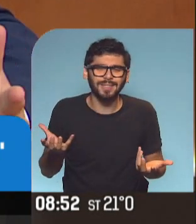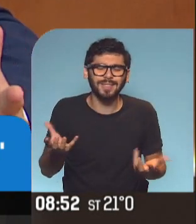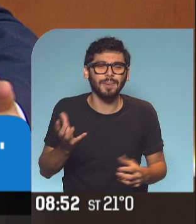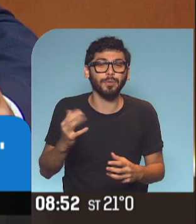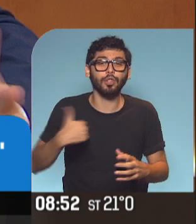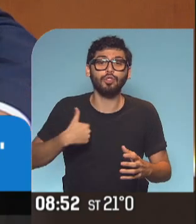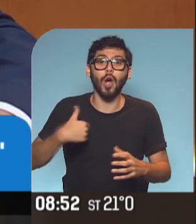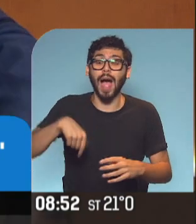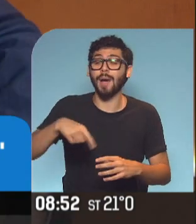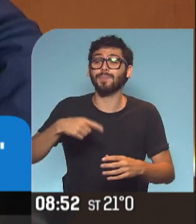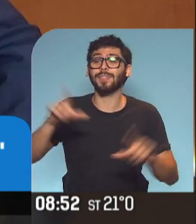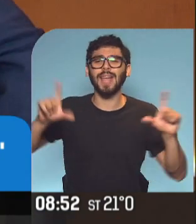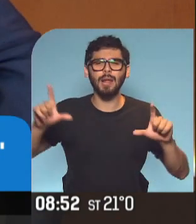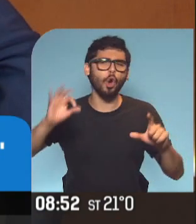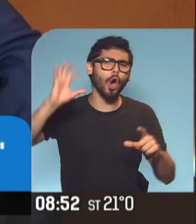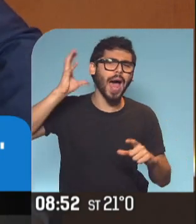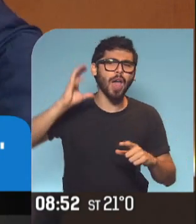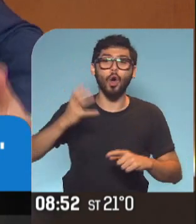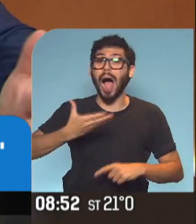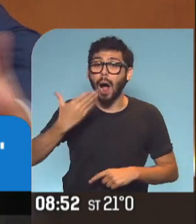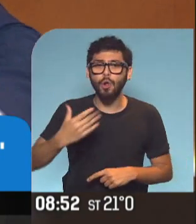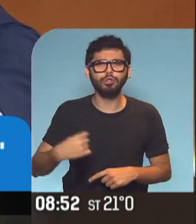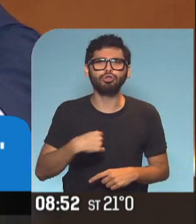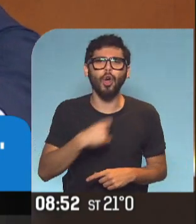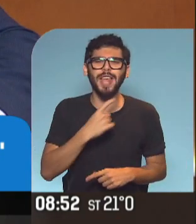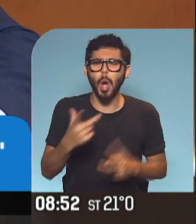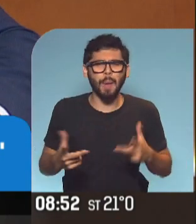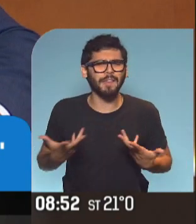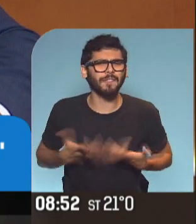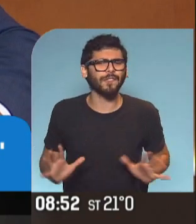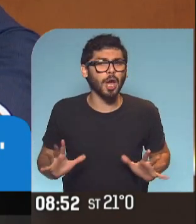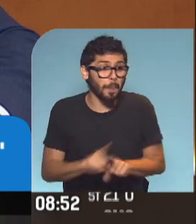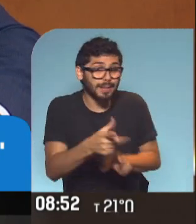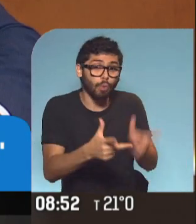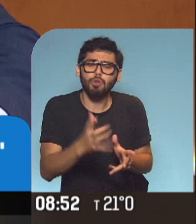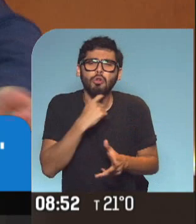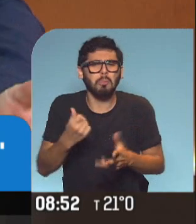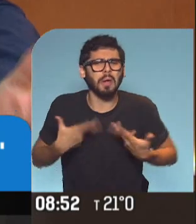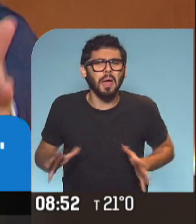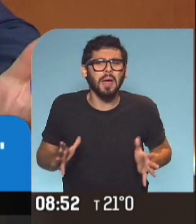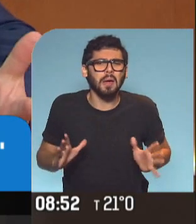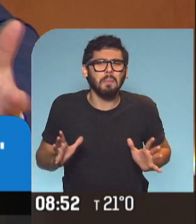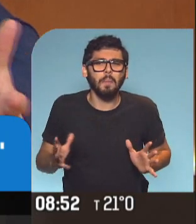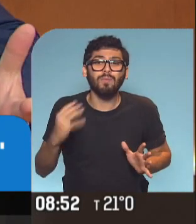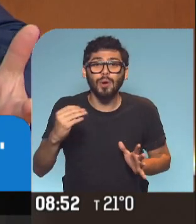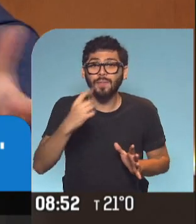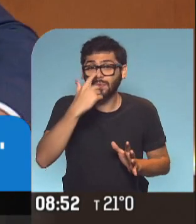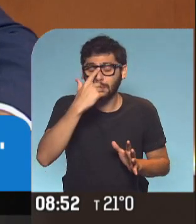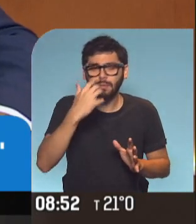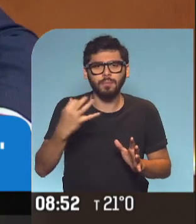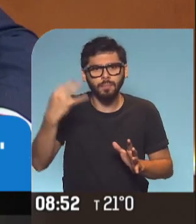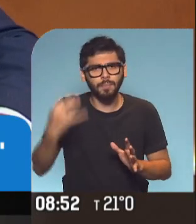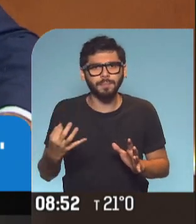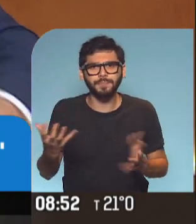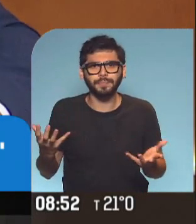cada vez que vengo a la televisión lo que hable a la radio es decirlo con esta franqueza con lo que se le estoy comentando ustedes porque me parece que es la única manera de desarmar